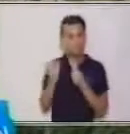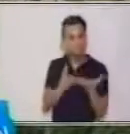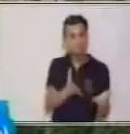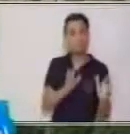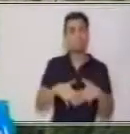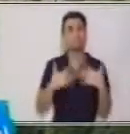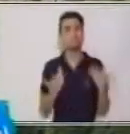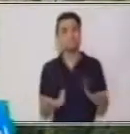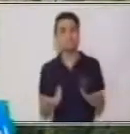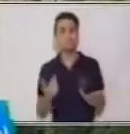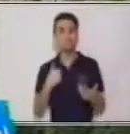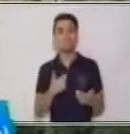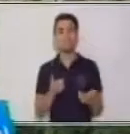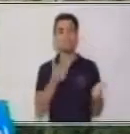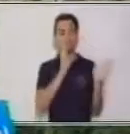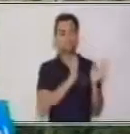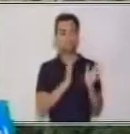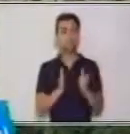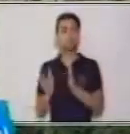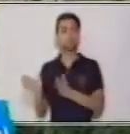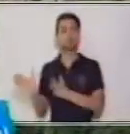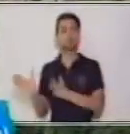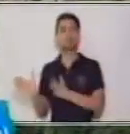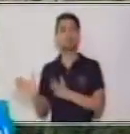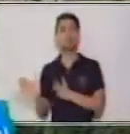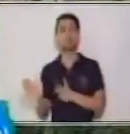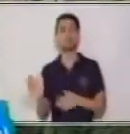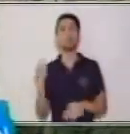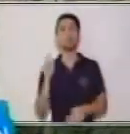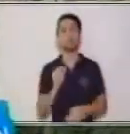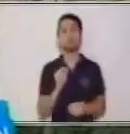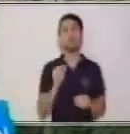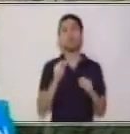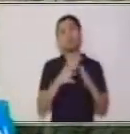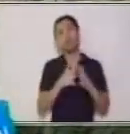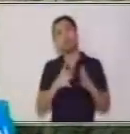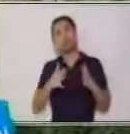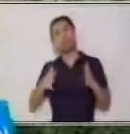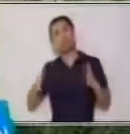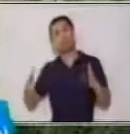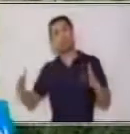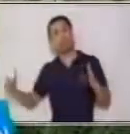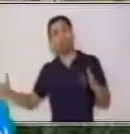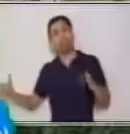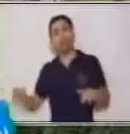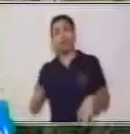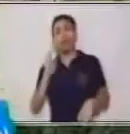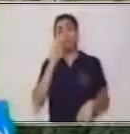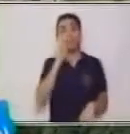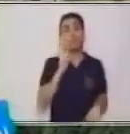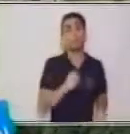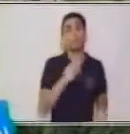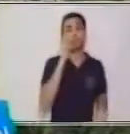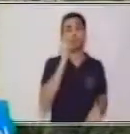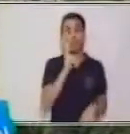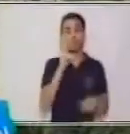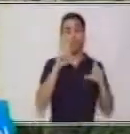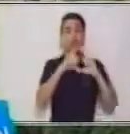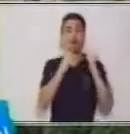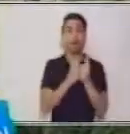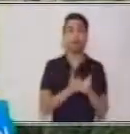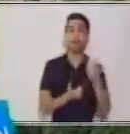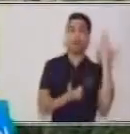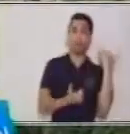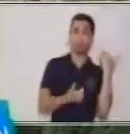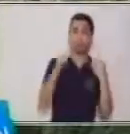hemos hecho del proceso como tal es un poco larga, por eso es de que estamos trabajándolo en dos segmentos.